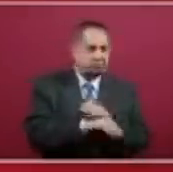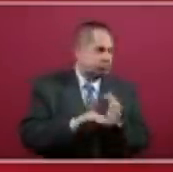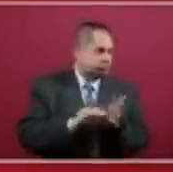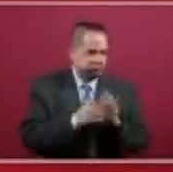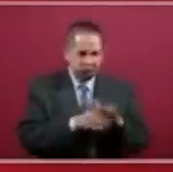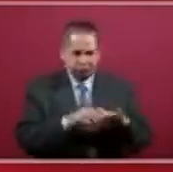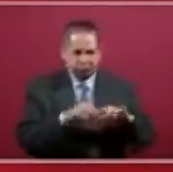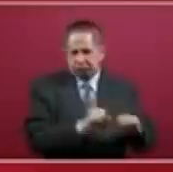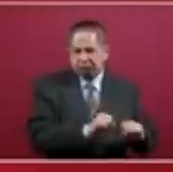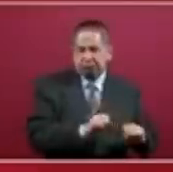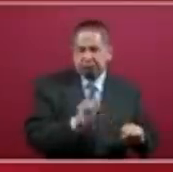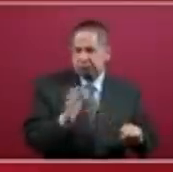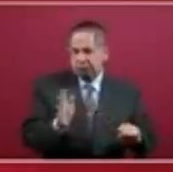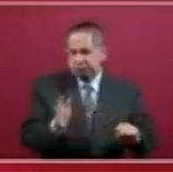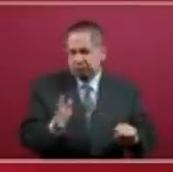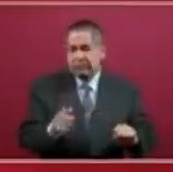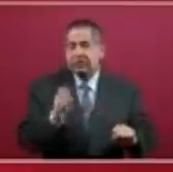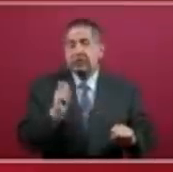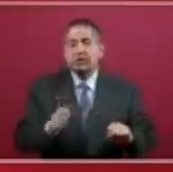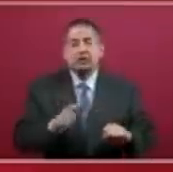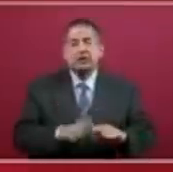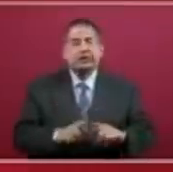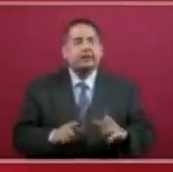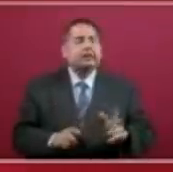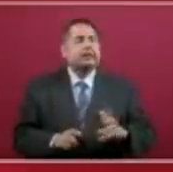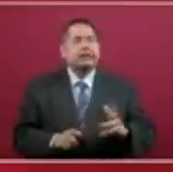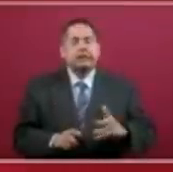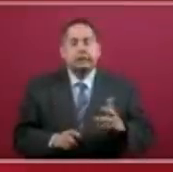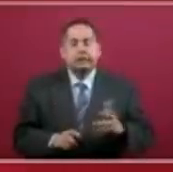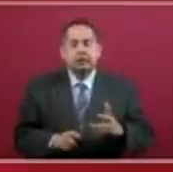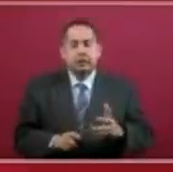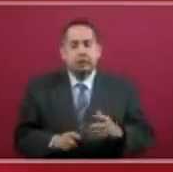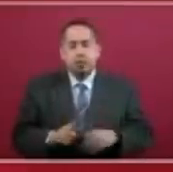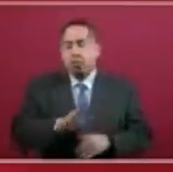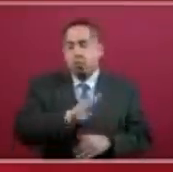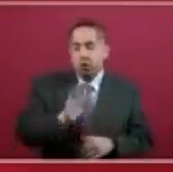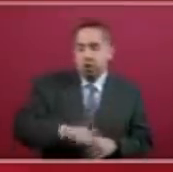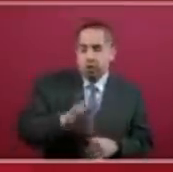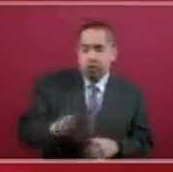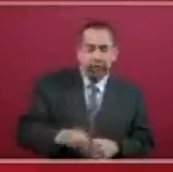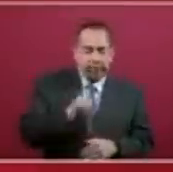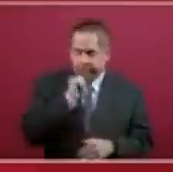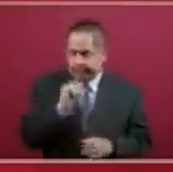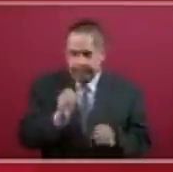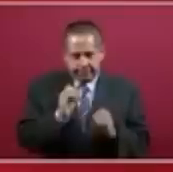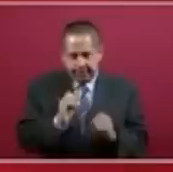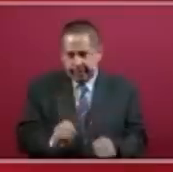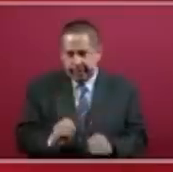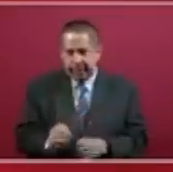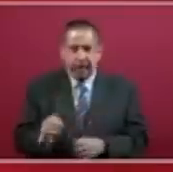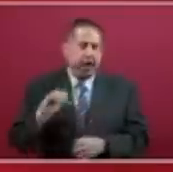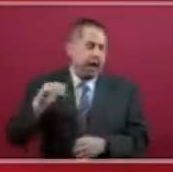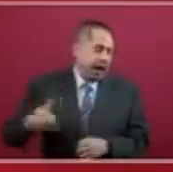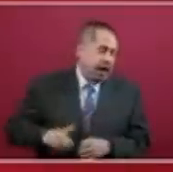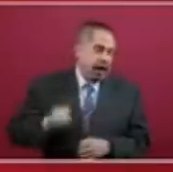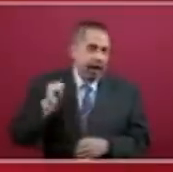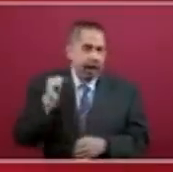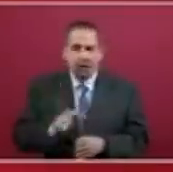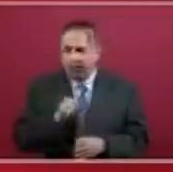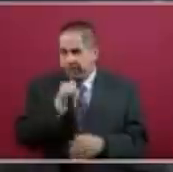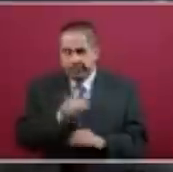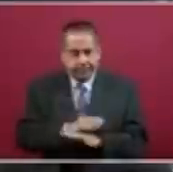operativo, afortunadamente sin pérdida de vidas humanas, sin heridos,